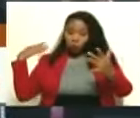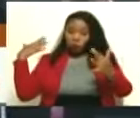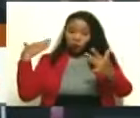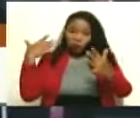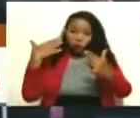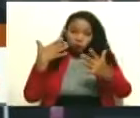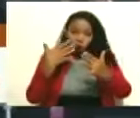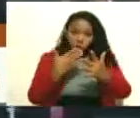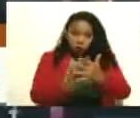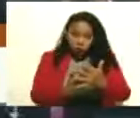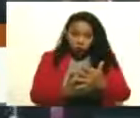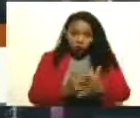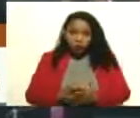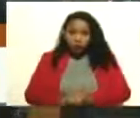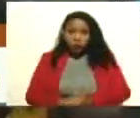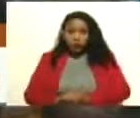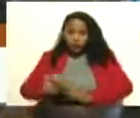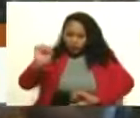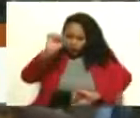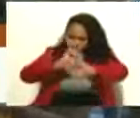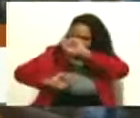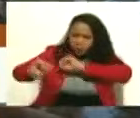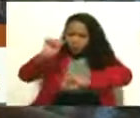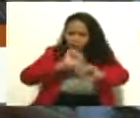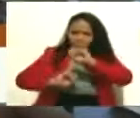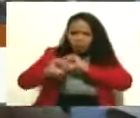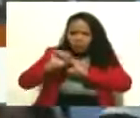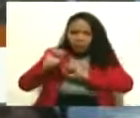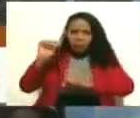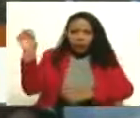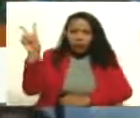tiempo, defender a nuestra patria.